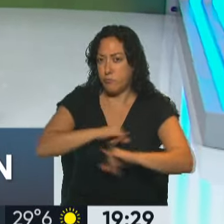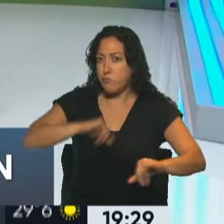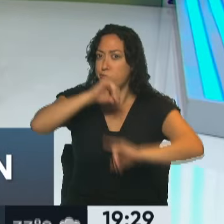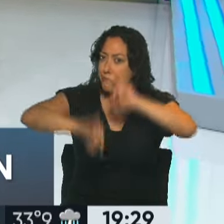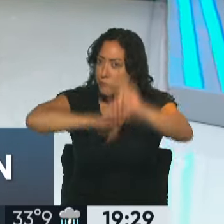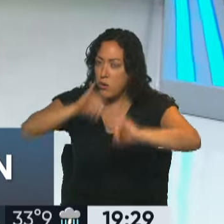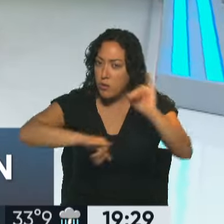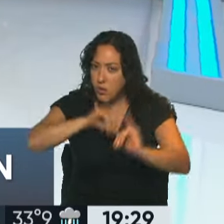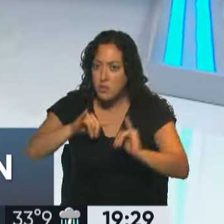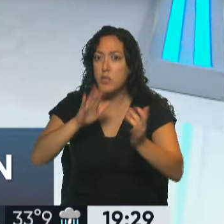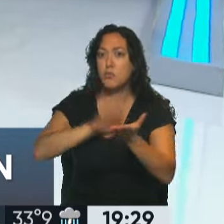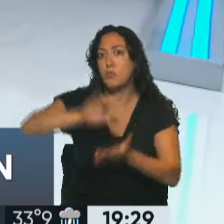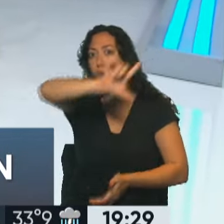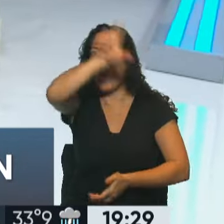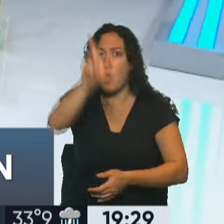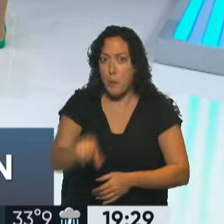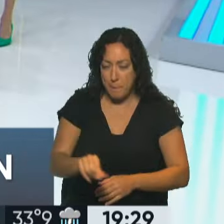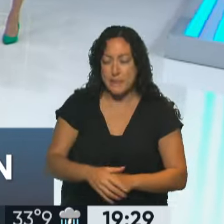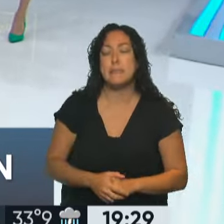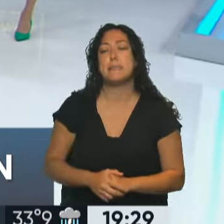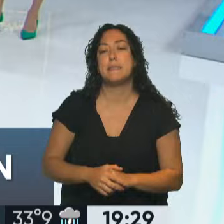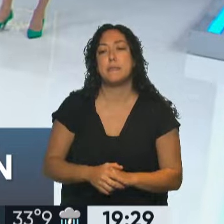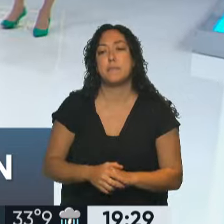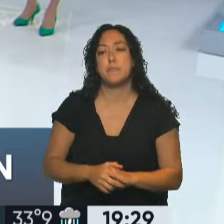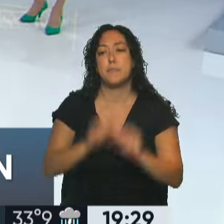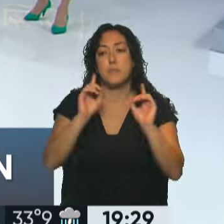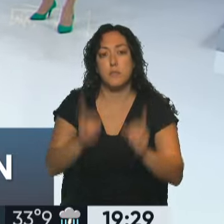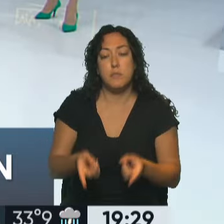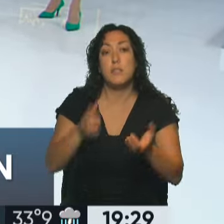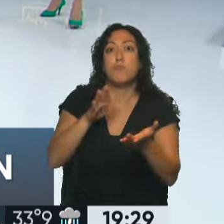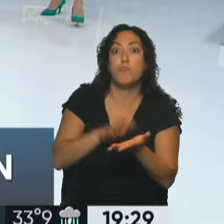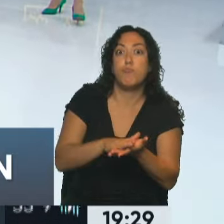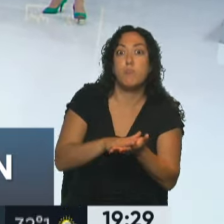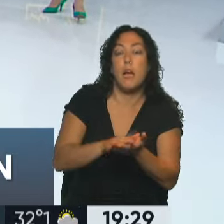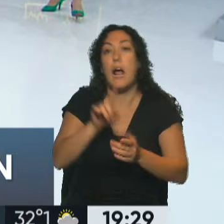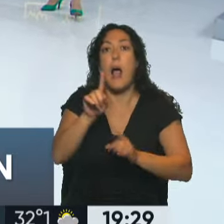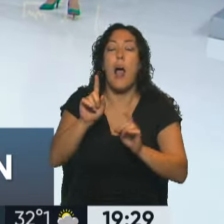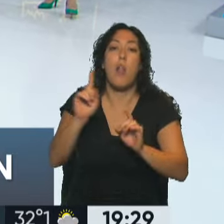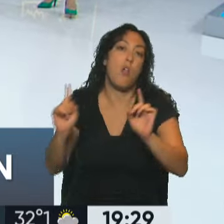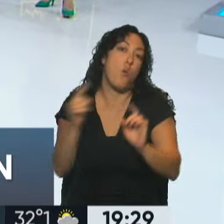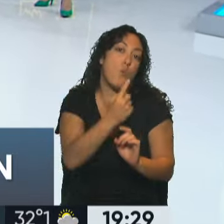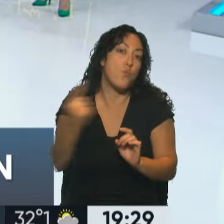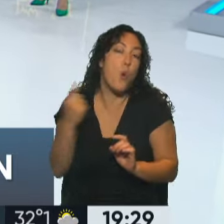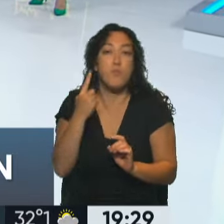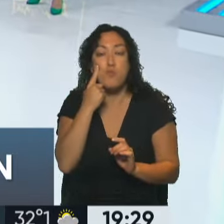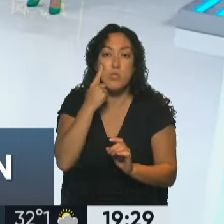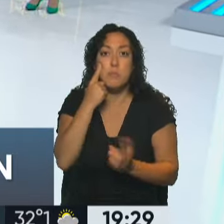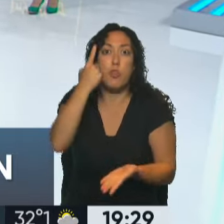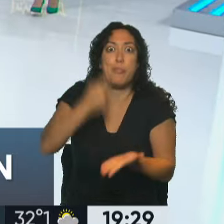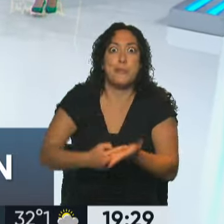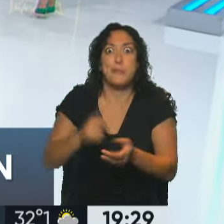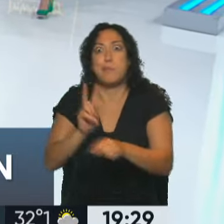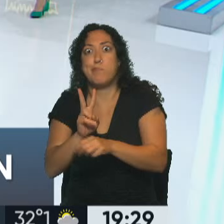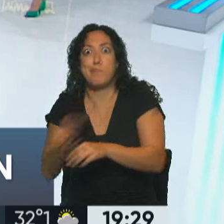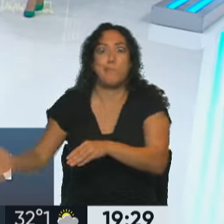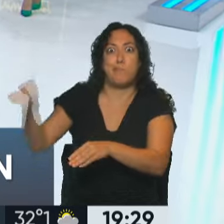a nivel país y a lo que tiene que ver con los municipios que cada uno va tomando sus precauciones Por supuesto que sí porque hay